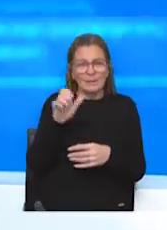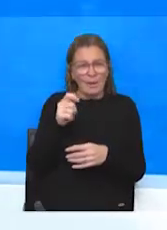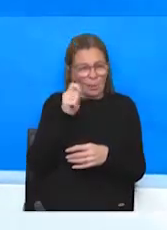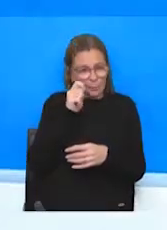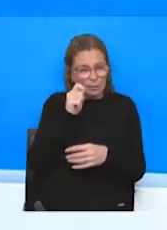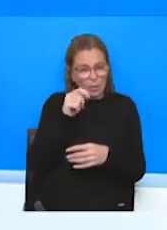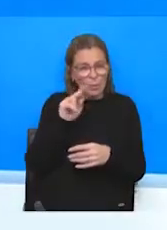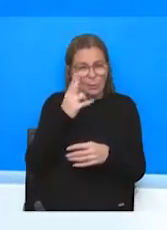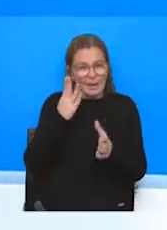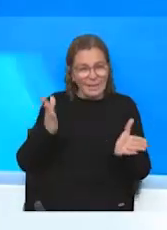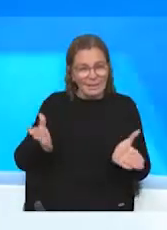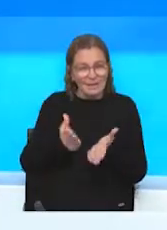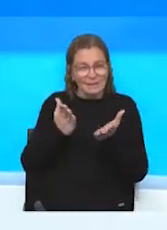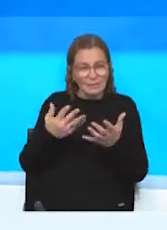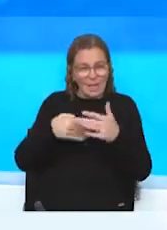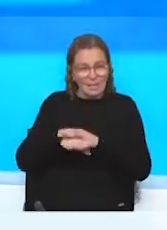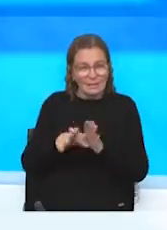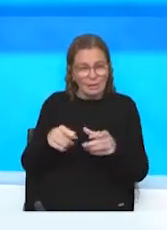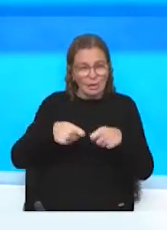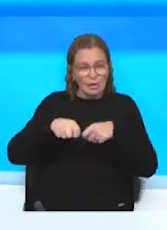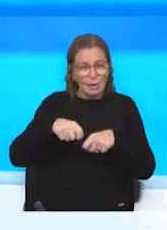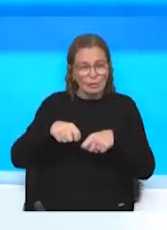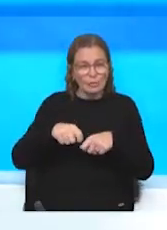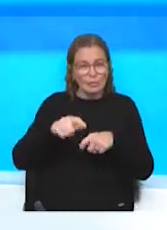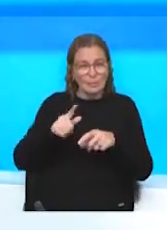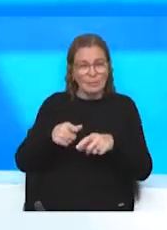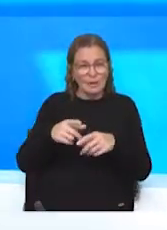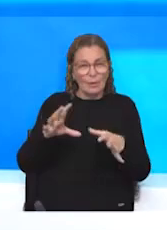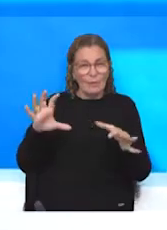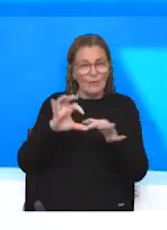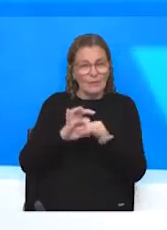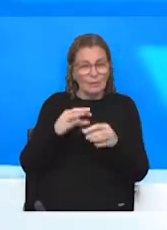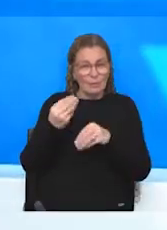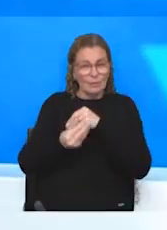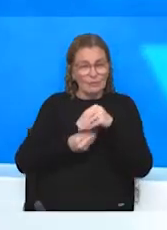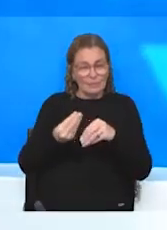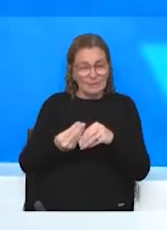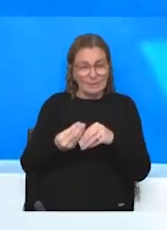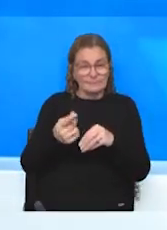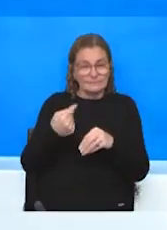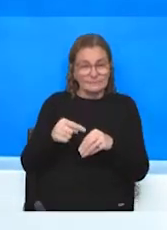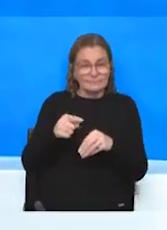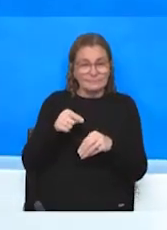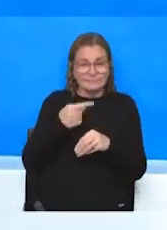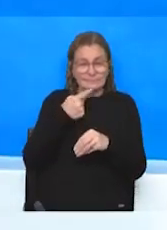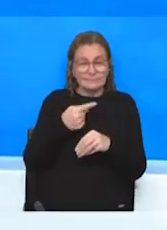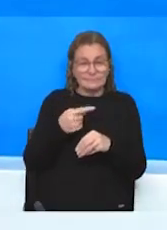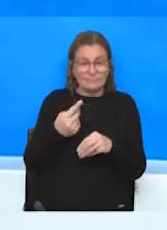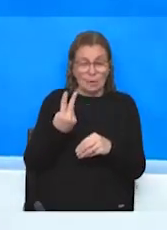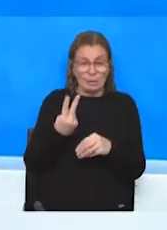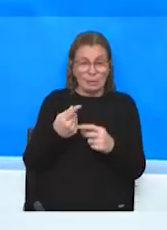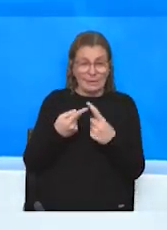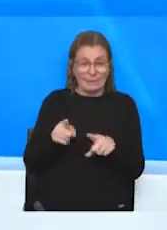Uruguay adelante era parte del entramado de negocio de Uruguay adelante incluso con vínculos familiares eh Entonces digamos son dos cosas